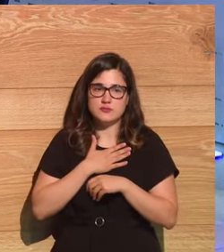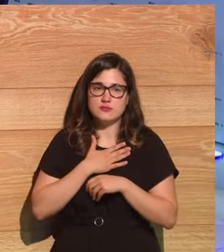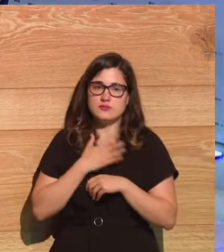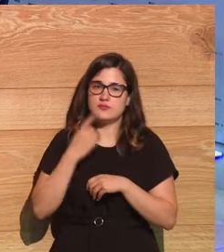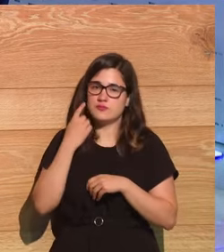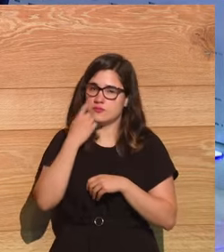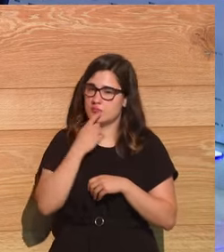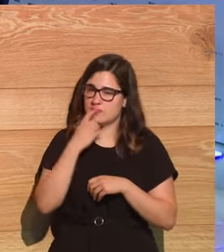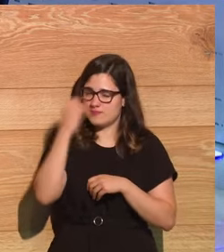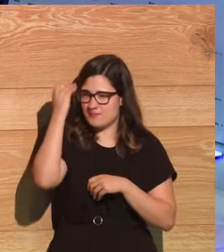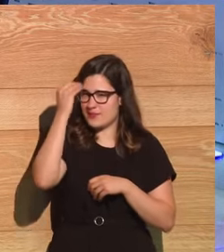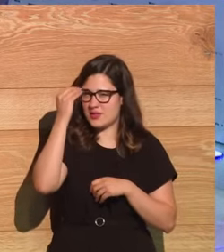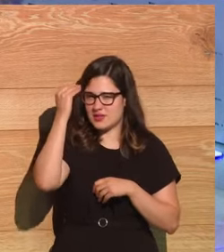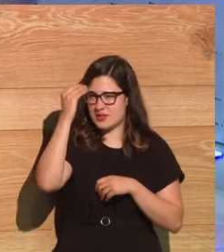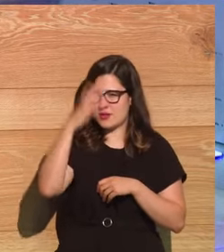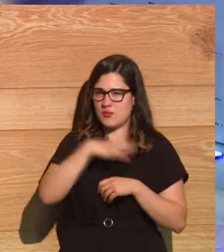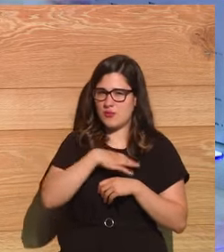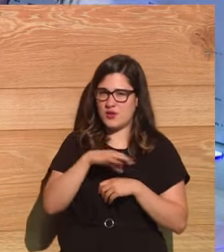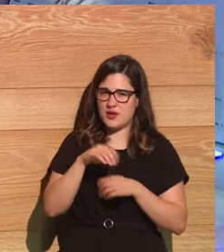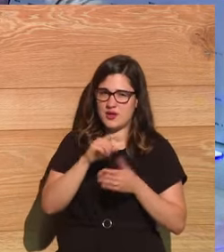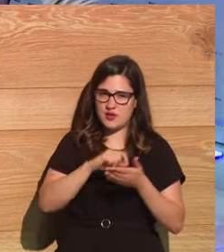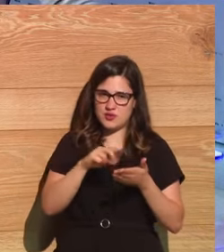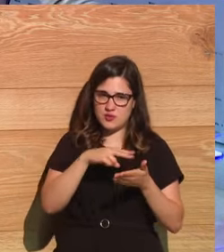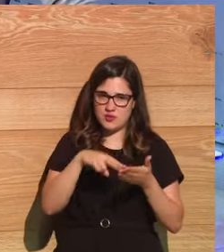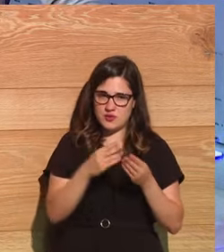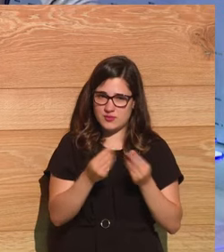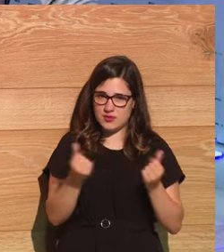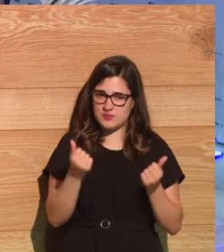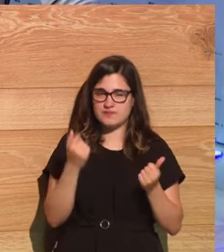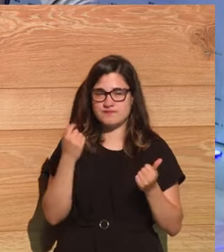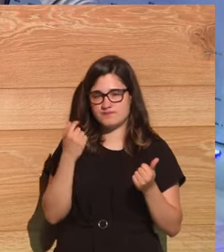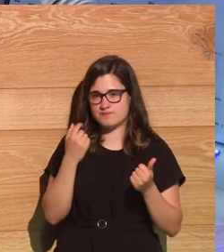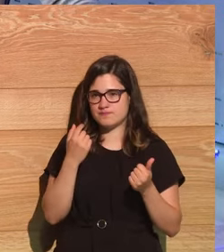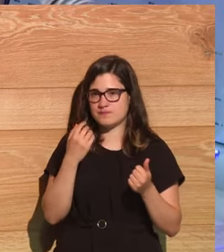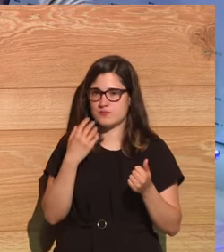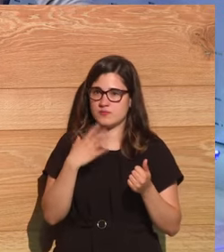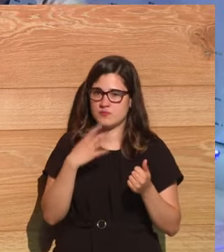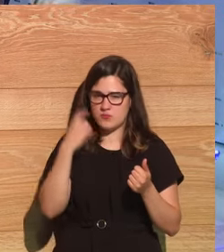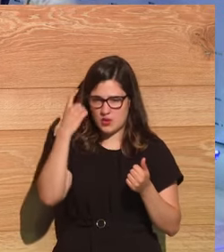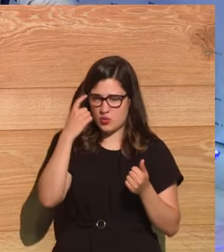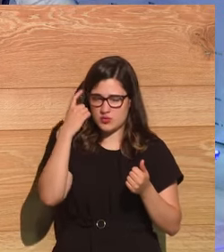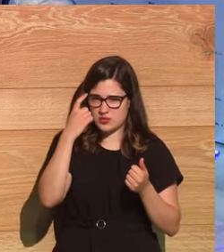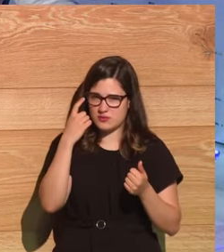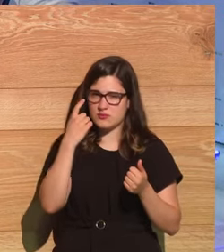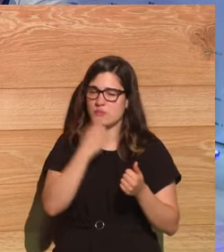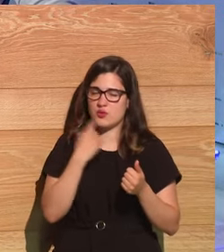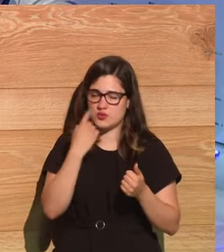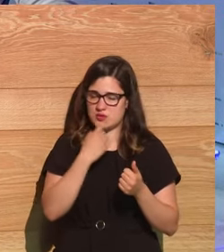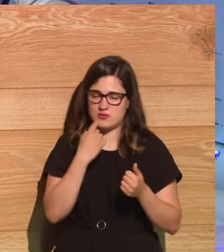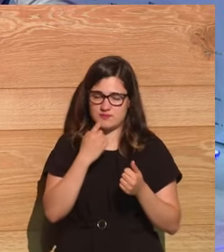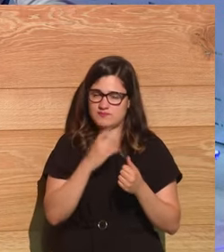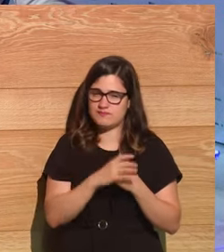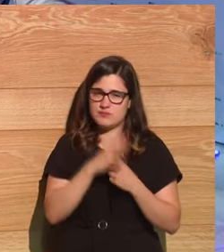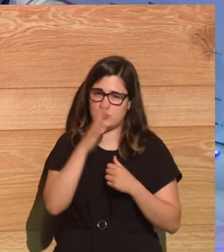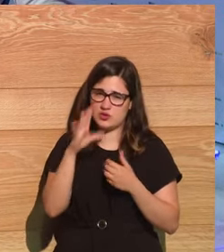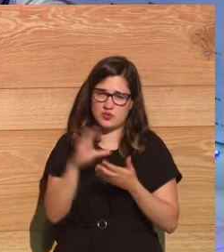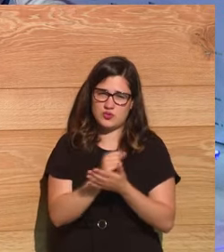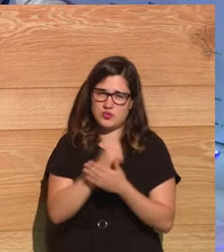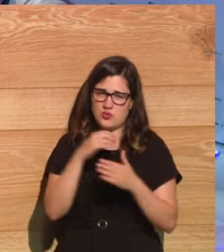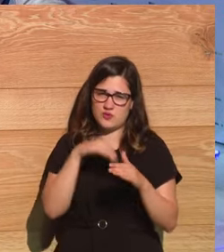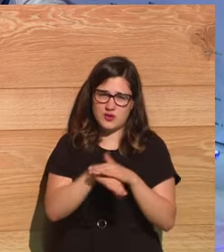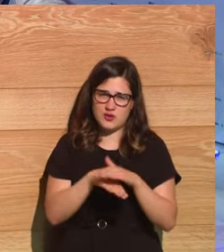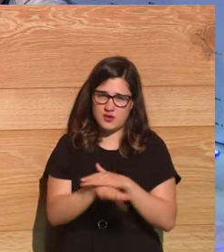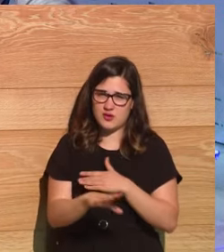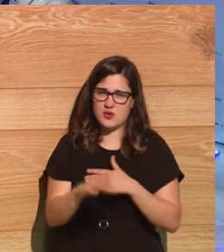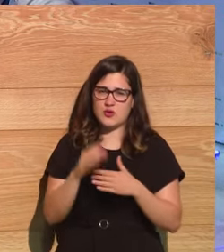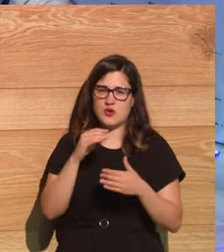cuesta mucho pensar que pueda desaparecer, porque de una manera u otra al final todo se sigue guardando de manera escrita, sigue estando habiendo